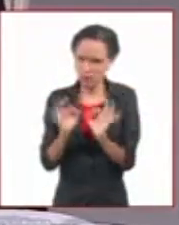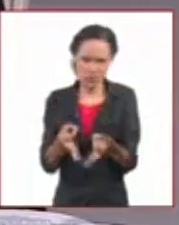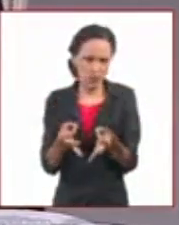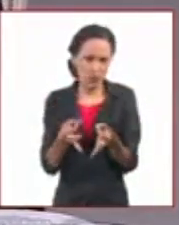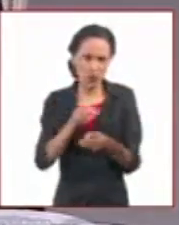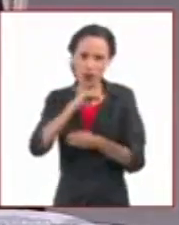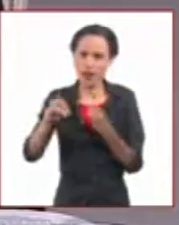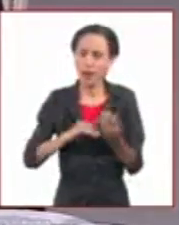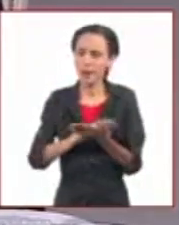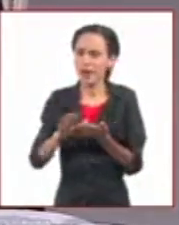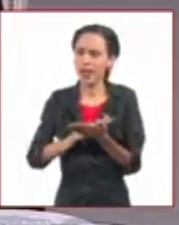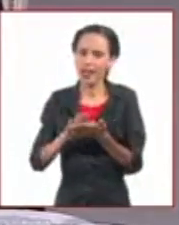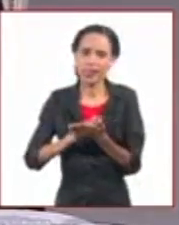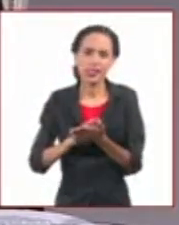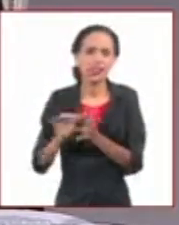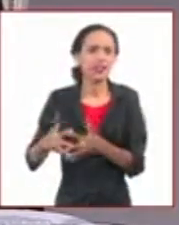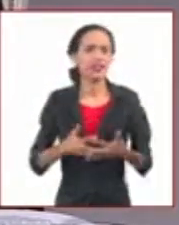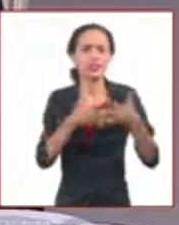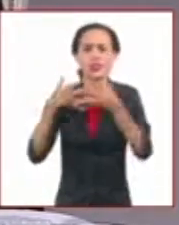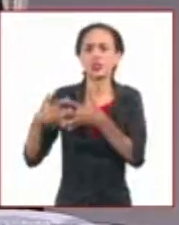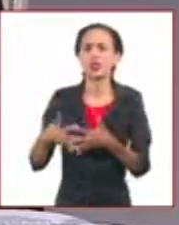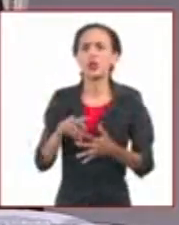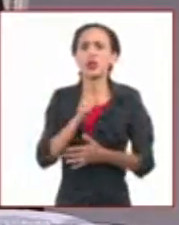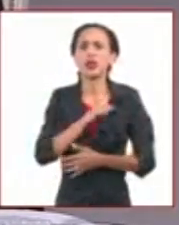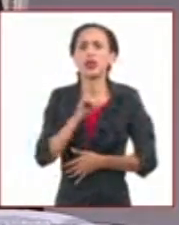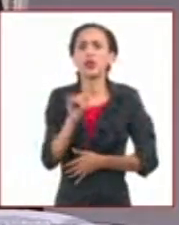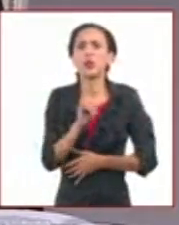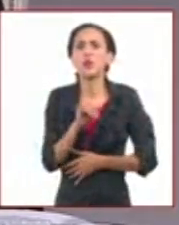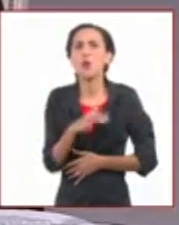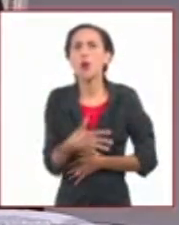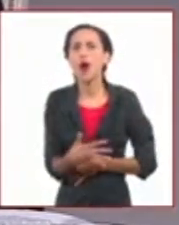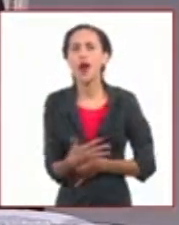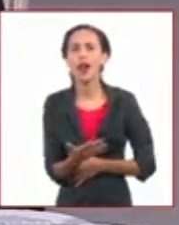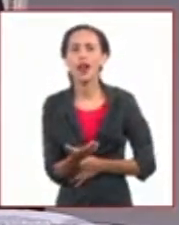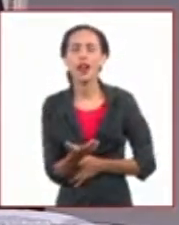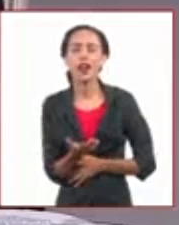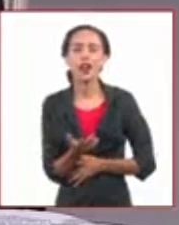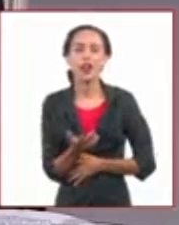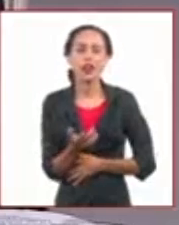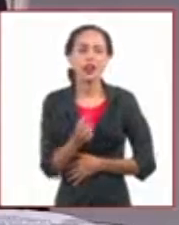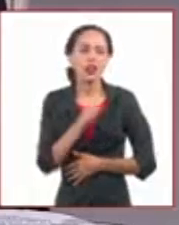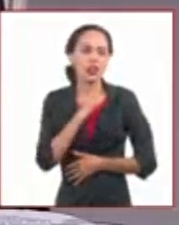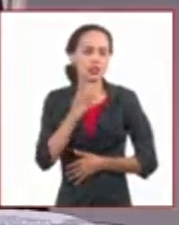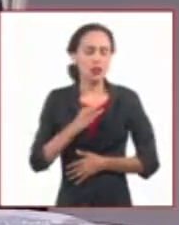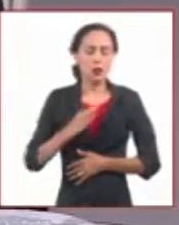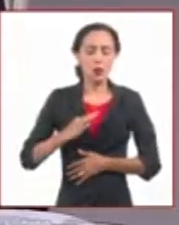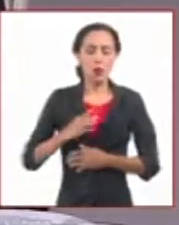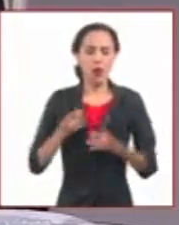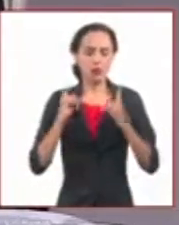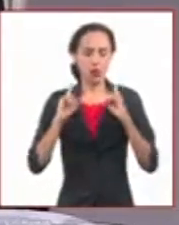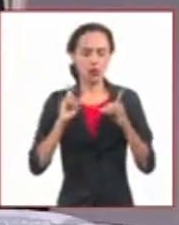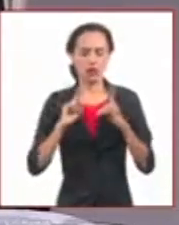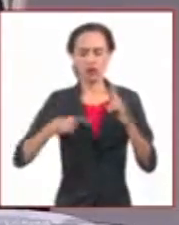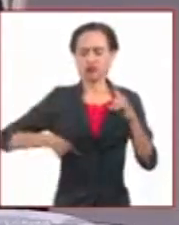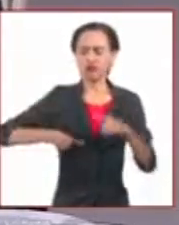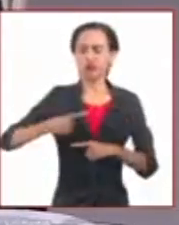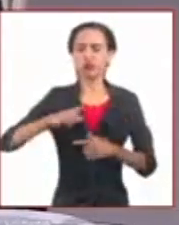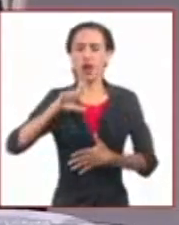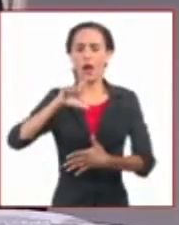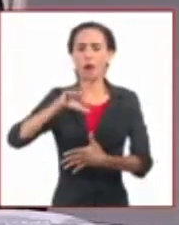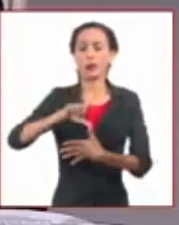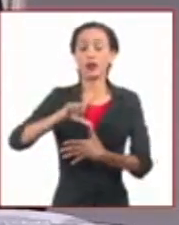eeuu actúa con un pragmatismo político hacia la región y hace el